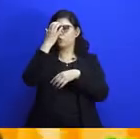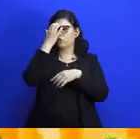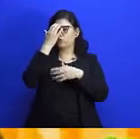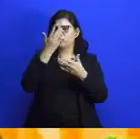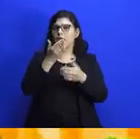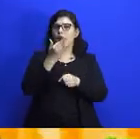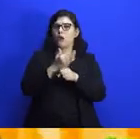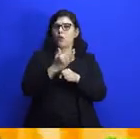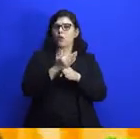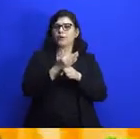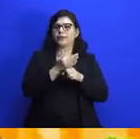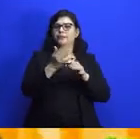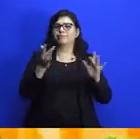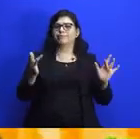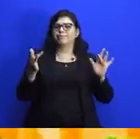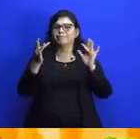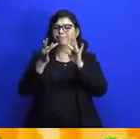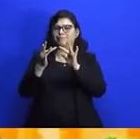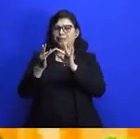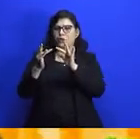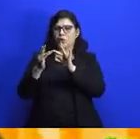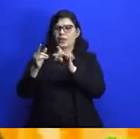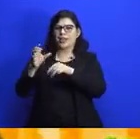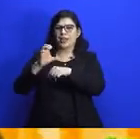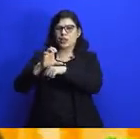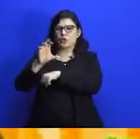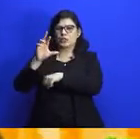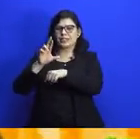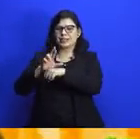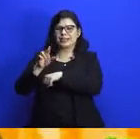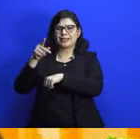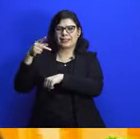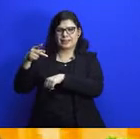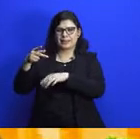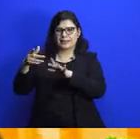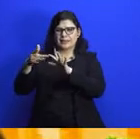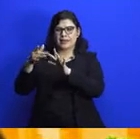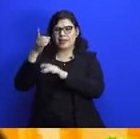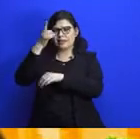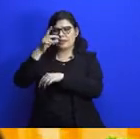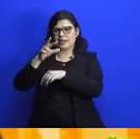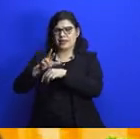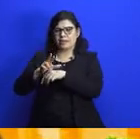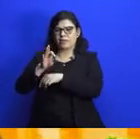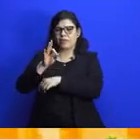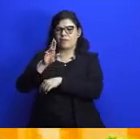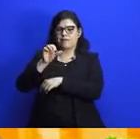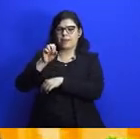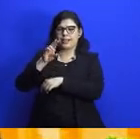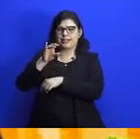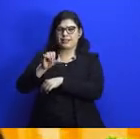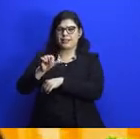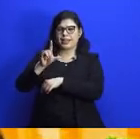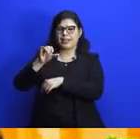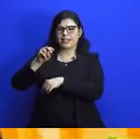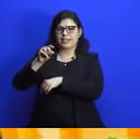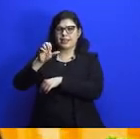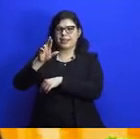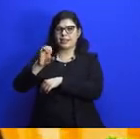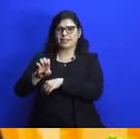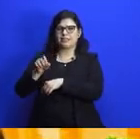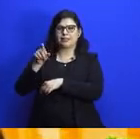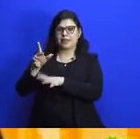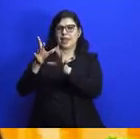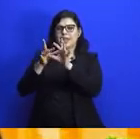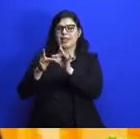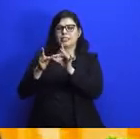a enlazar al Banco de Alimentos en Costa Rica con su directora ejecutiva, Francia Linares, que nos